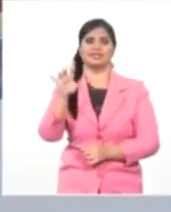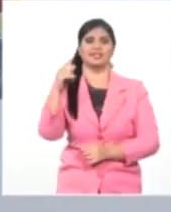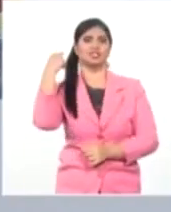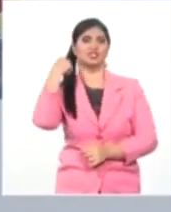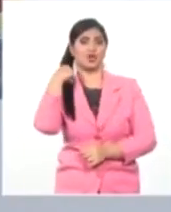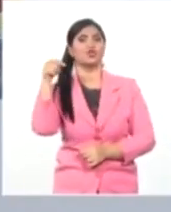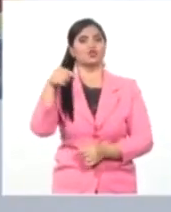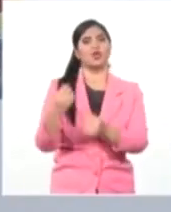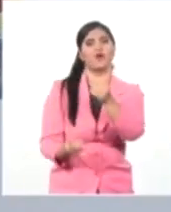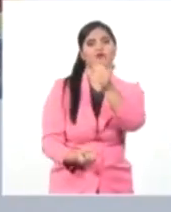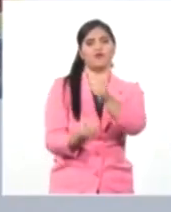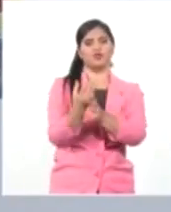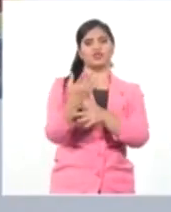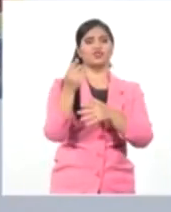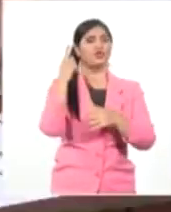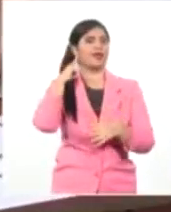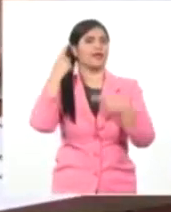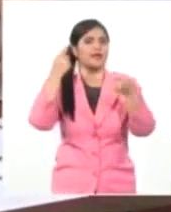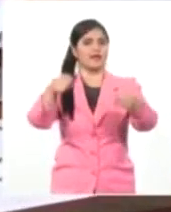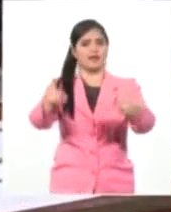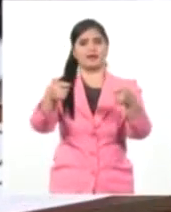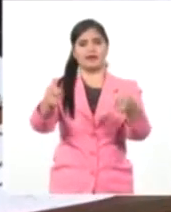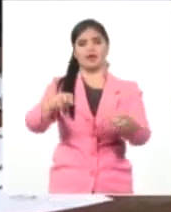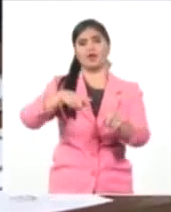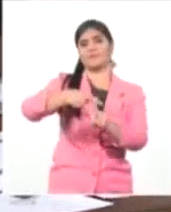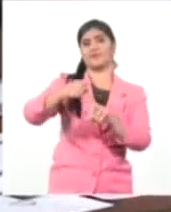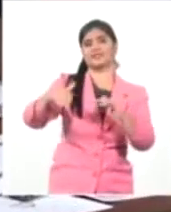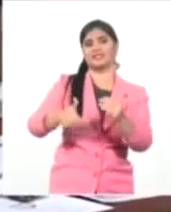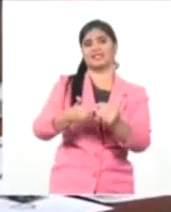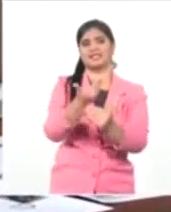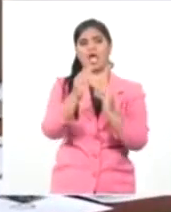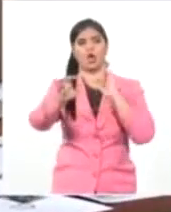la Fundación de Radio Rebelde y el Día de las